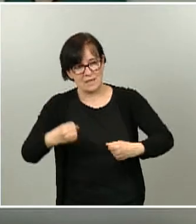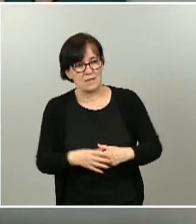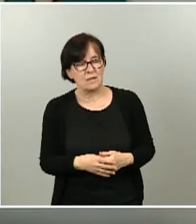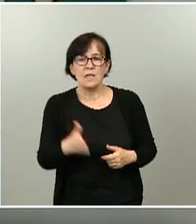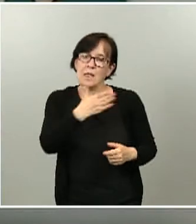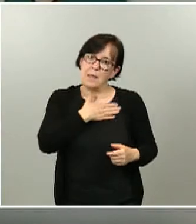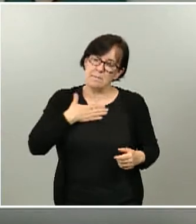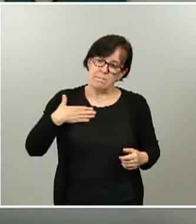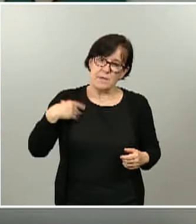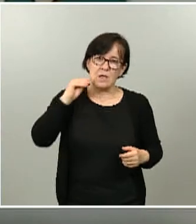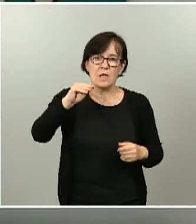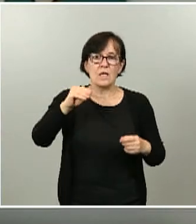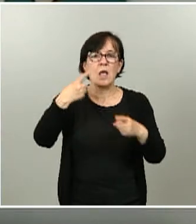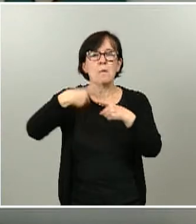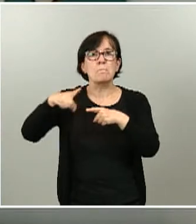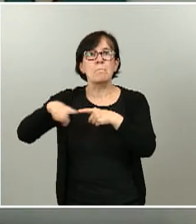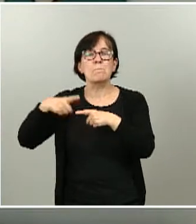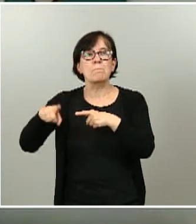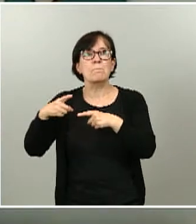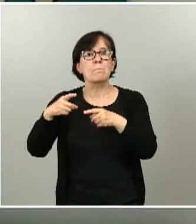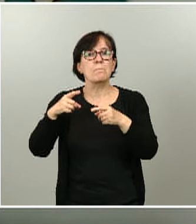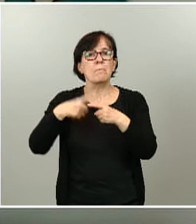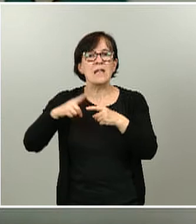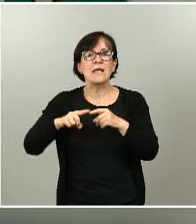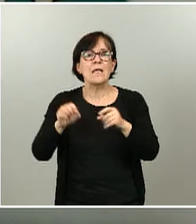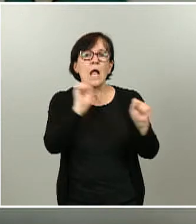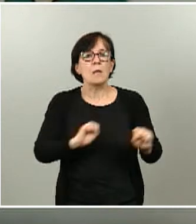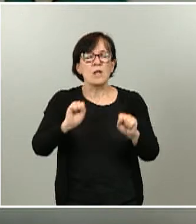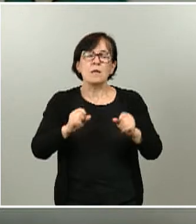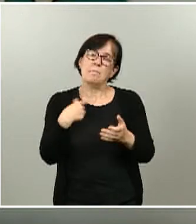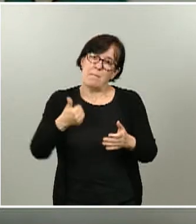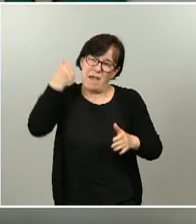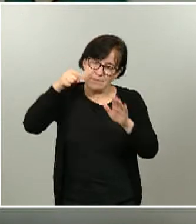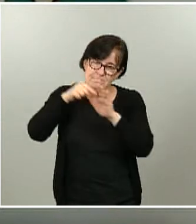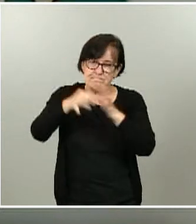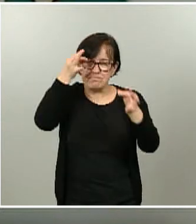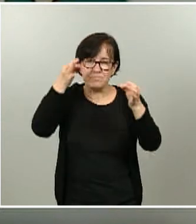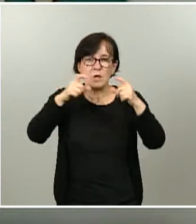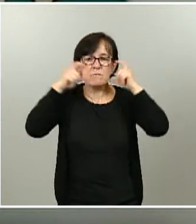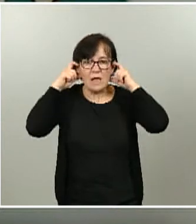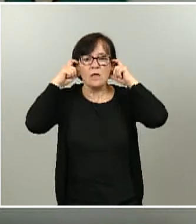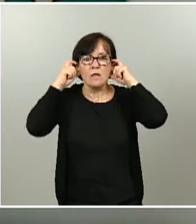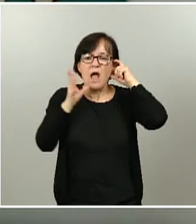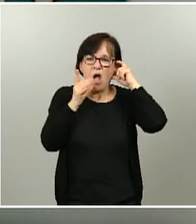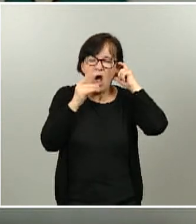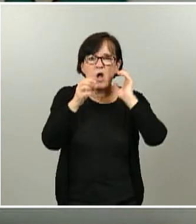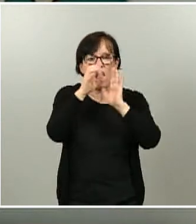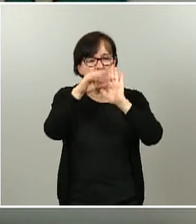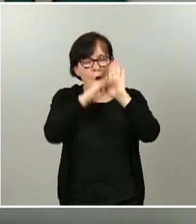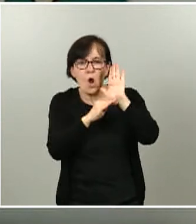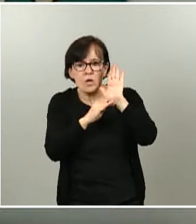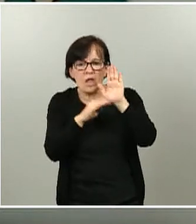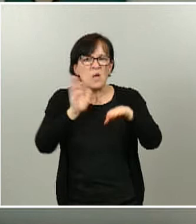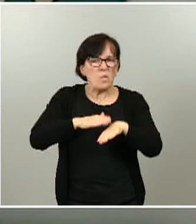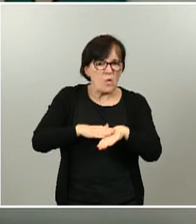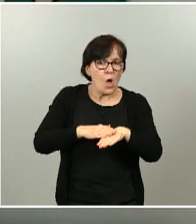el material de protección, ahondar un poco más en las mascarillas. ¿Por qué ahora esta orden de las mascarillas? ¿Por qué las hacen